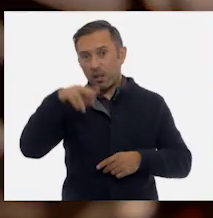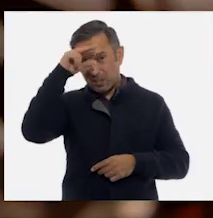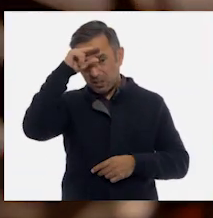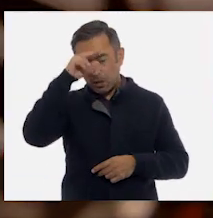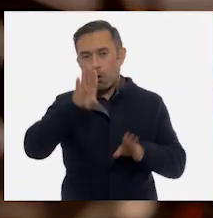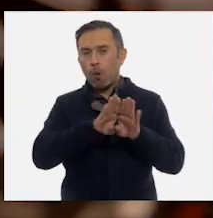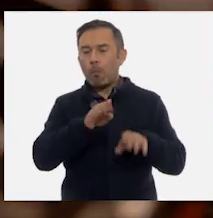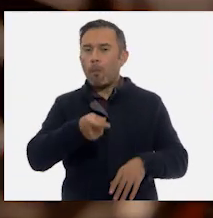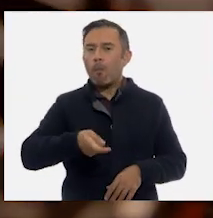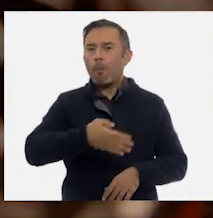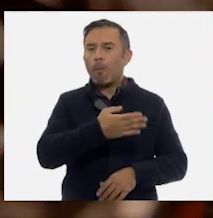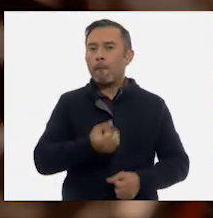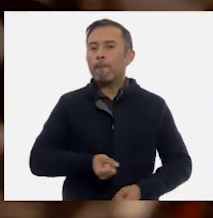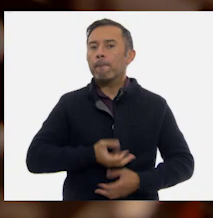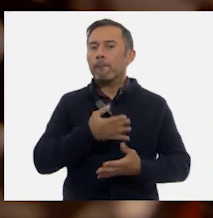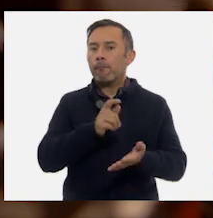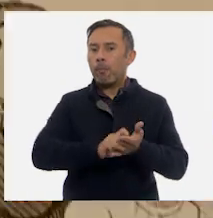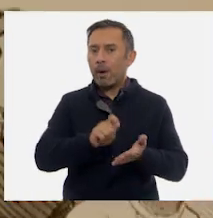y periodista.